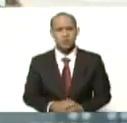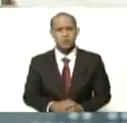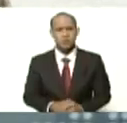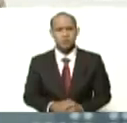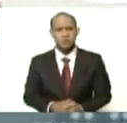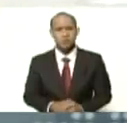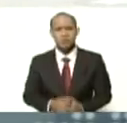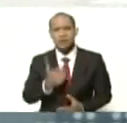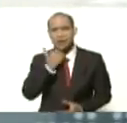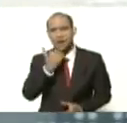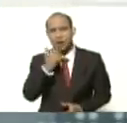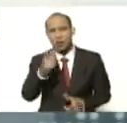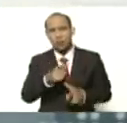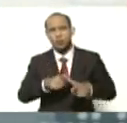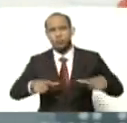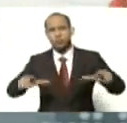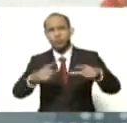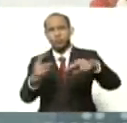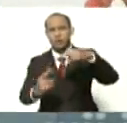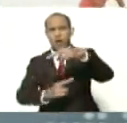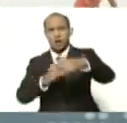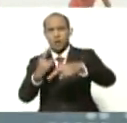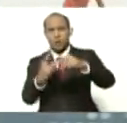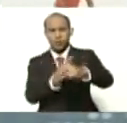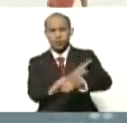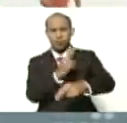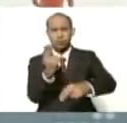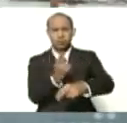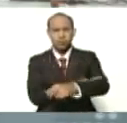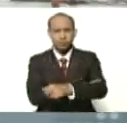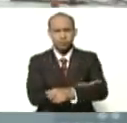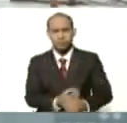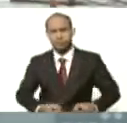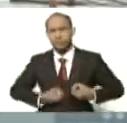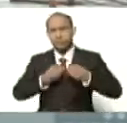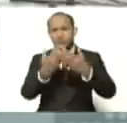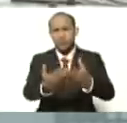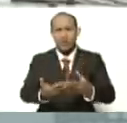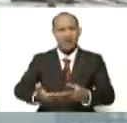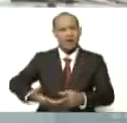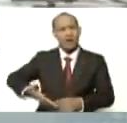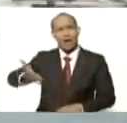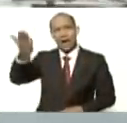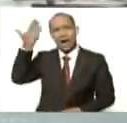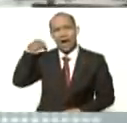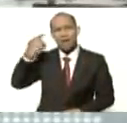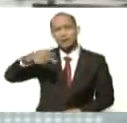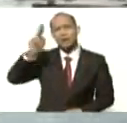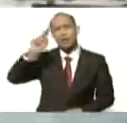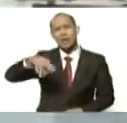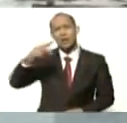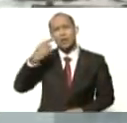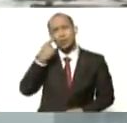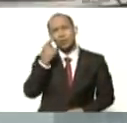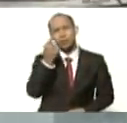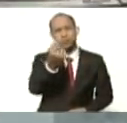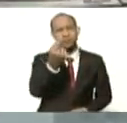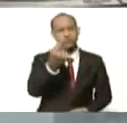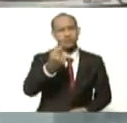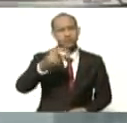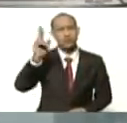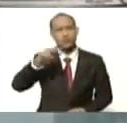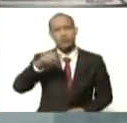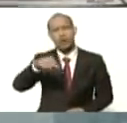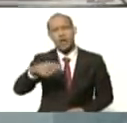si algún lugar la revolución ha potenciado a niveles que jamás en la cuarta república se vieron es el apoyo a los pescadores y las